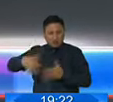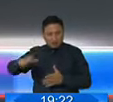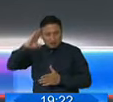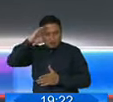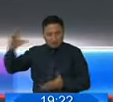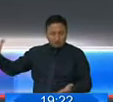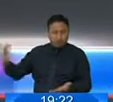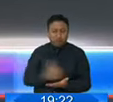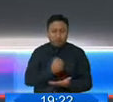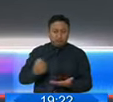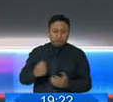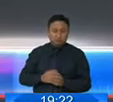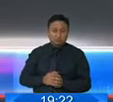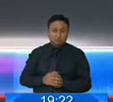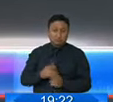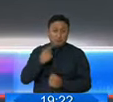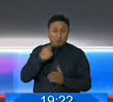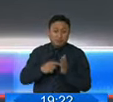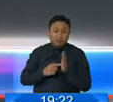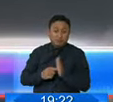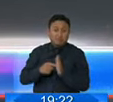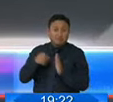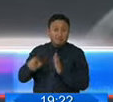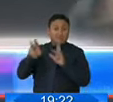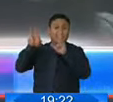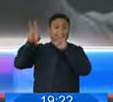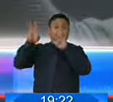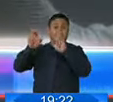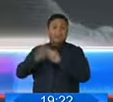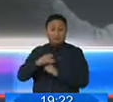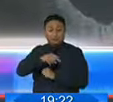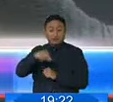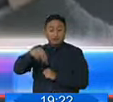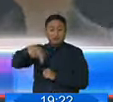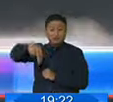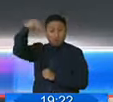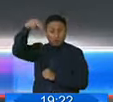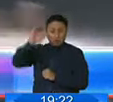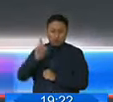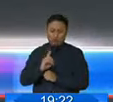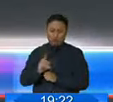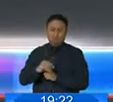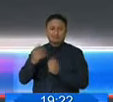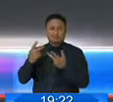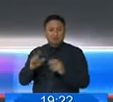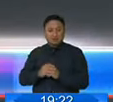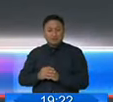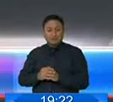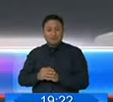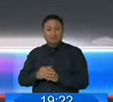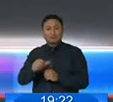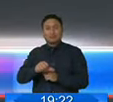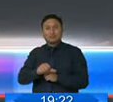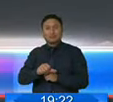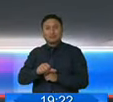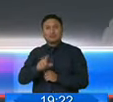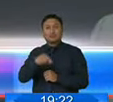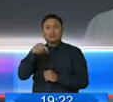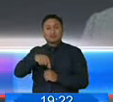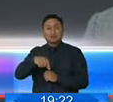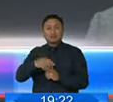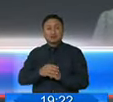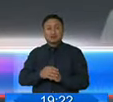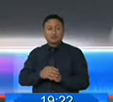Entonces, este es un tema que está no solamente en la frontera norte, pero también está teniendo un impacto